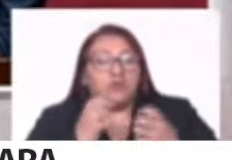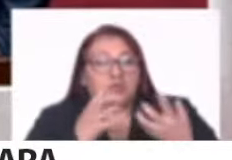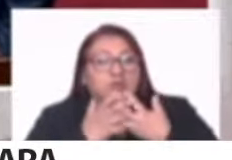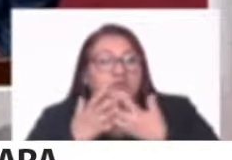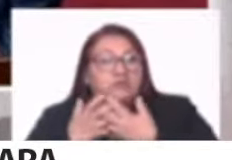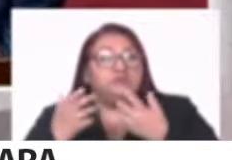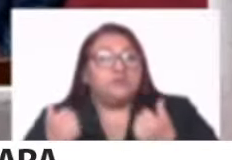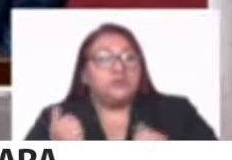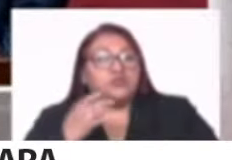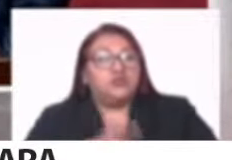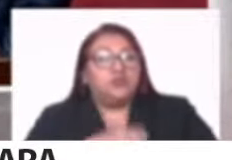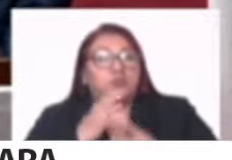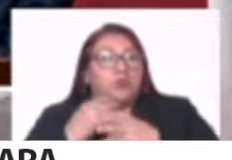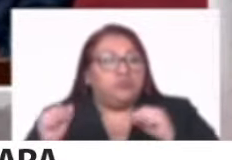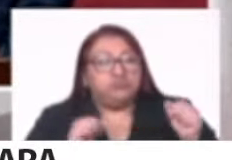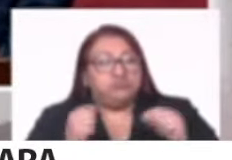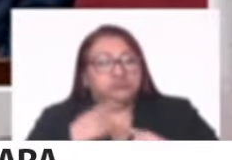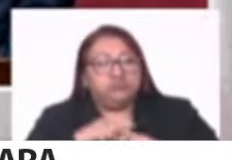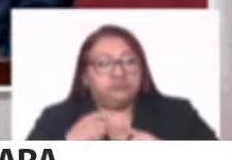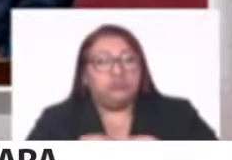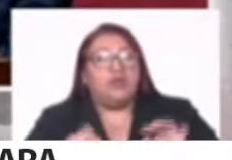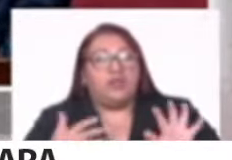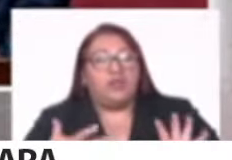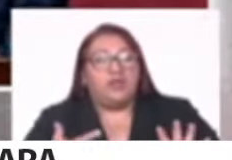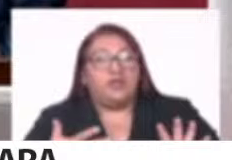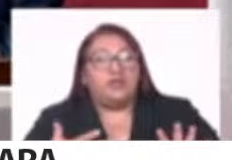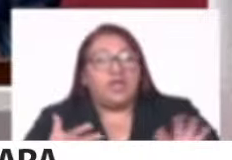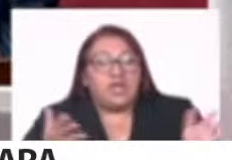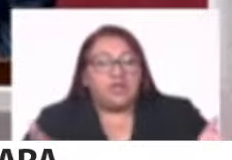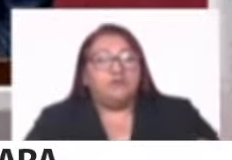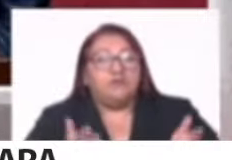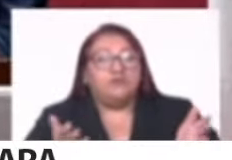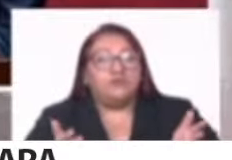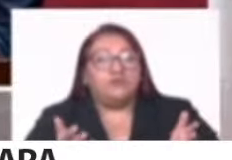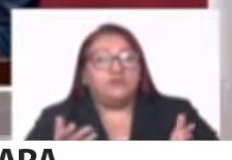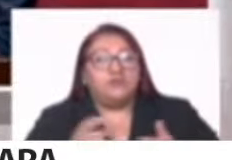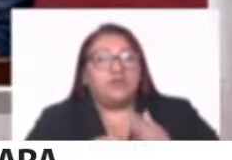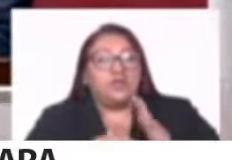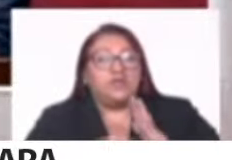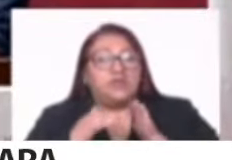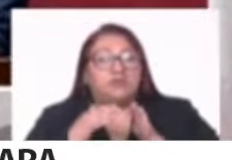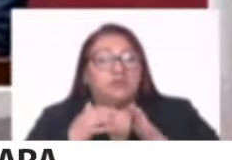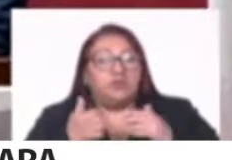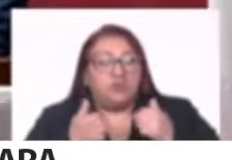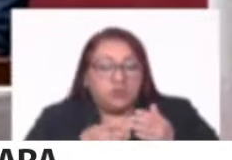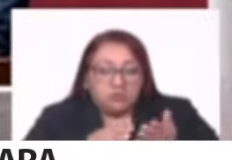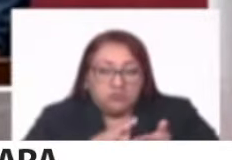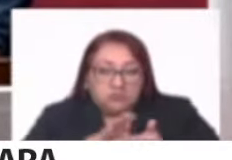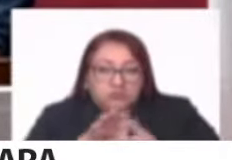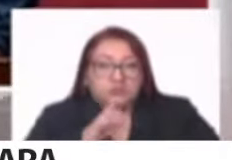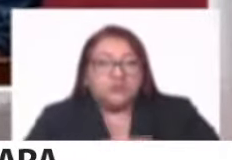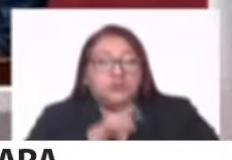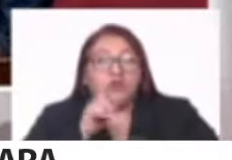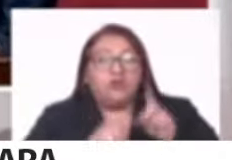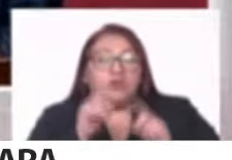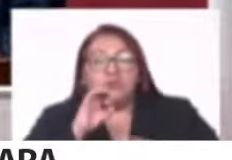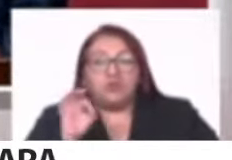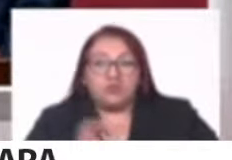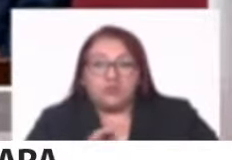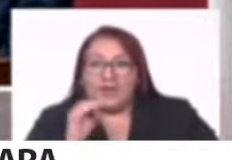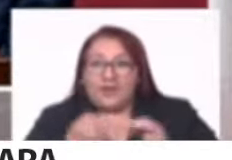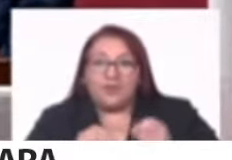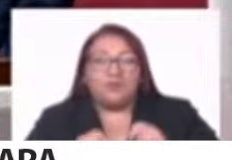y eficaz frente a los desastres naturales. 10, el impulso al crecimiento y sostenibilidad de nuestras cifras